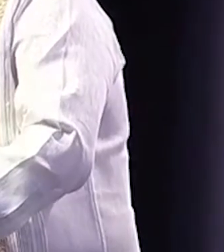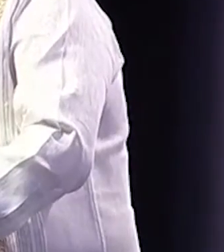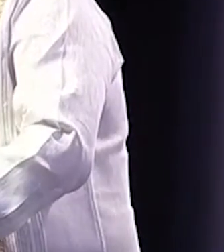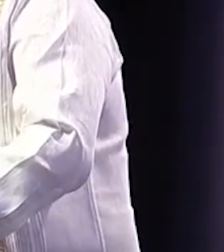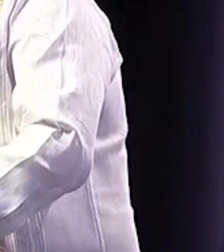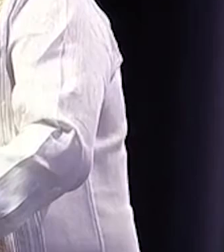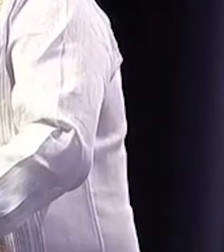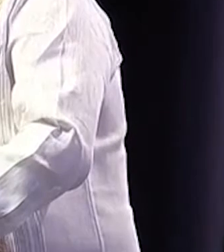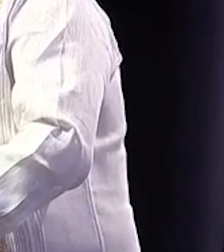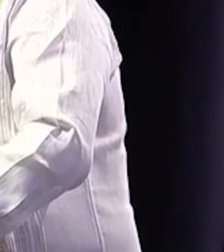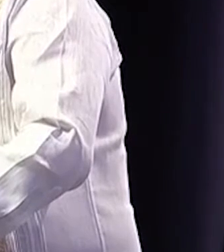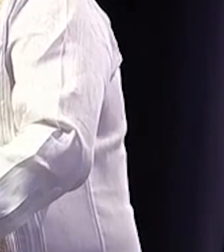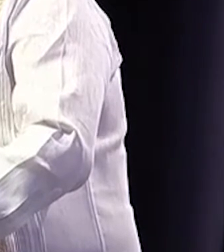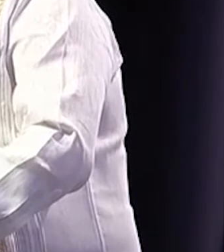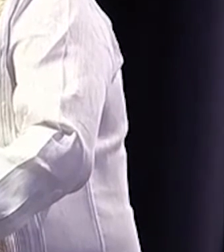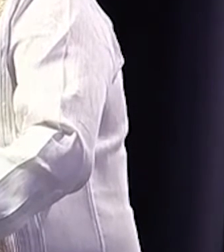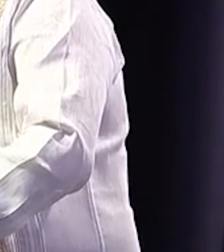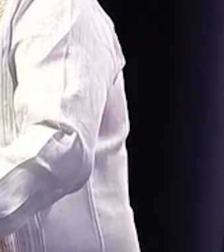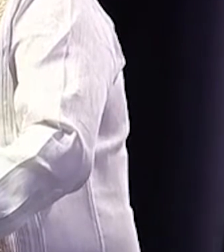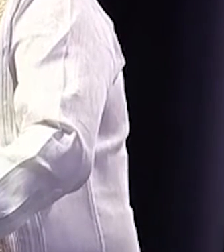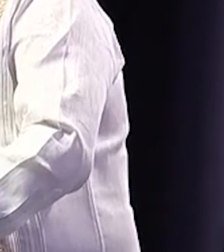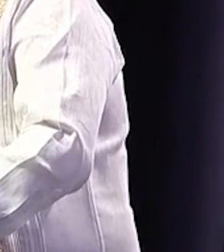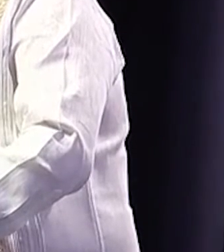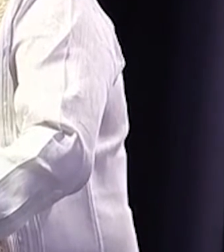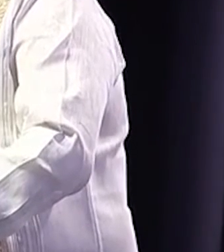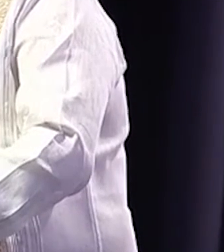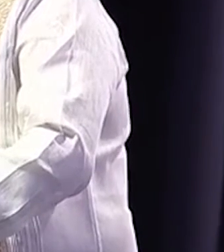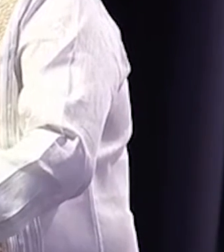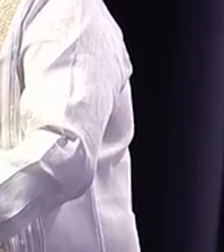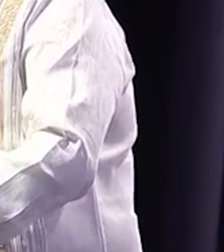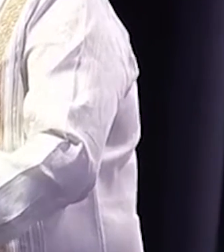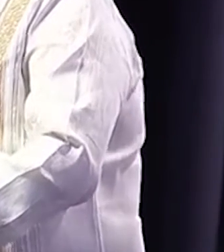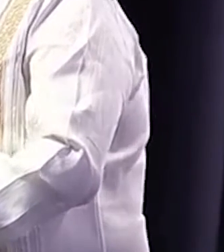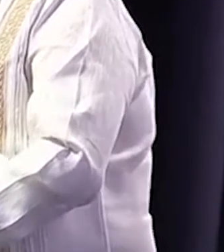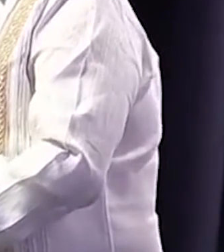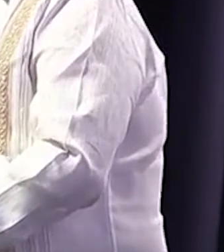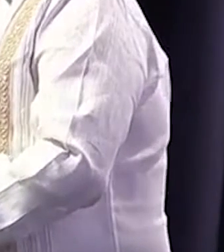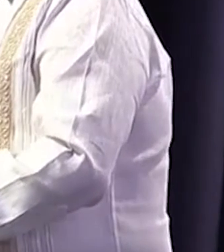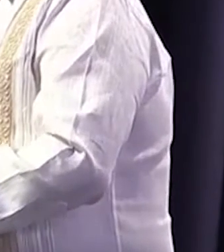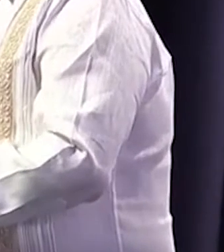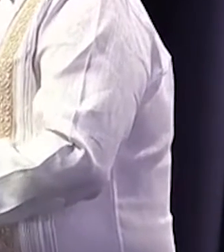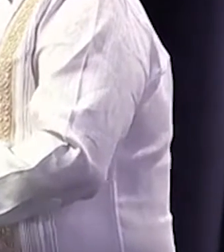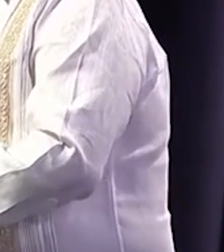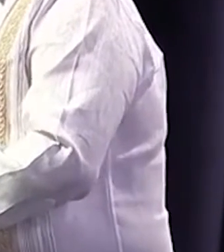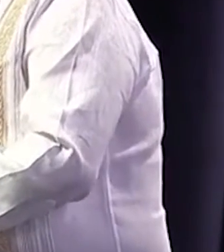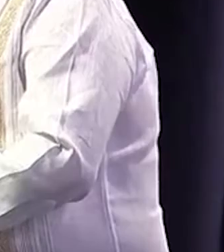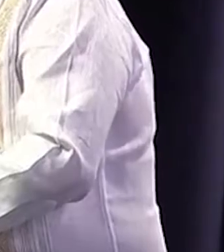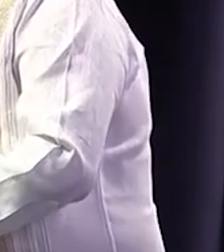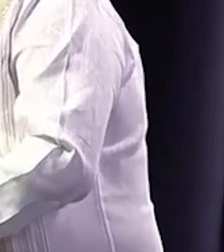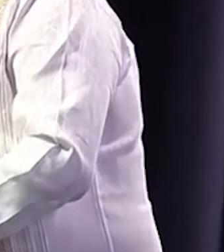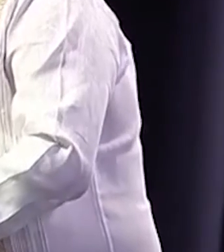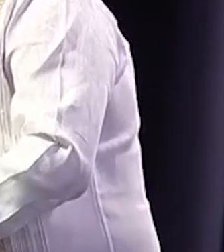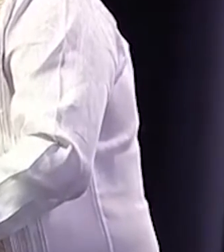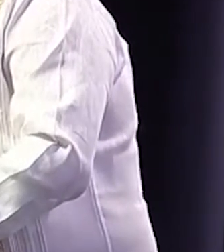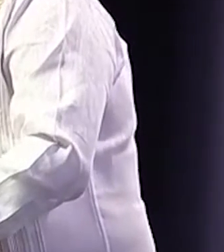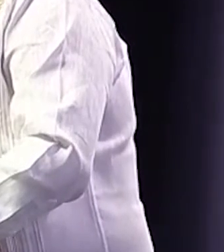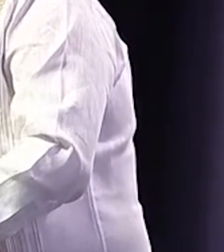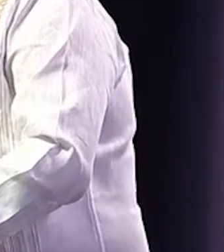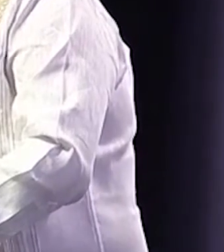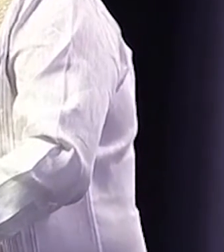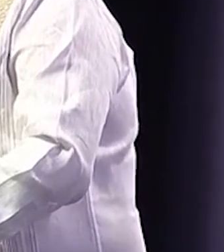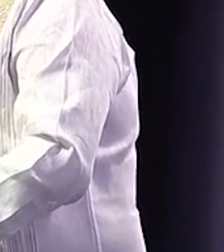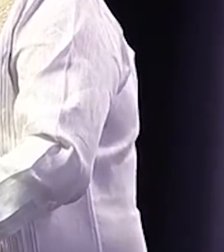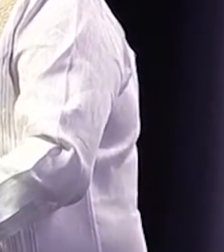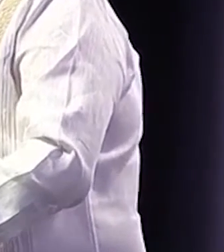que después de una larga espera para la realización de este significativo tianguis turístico, la industria turística nacional está aquí con nuevos brillos y